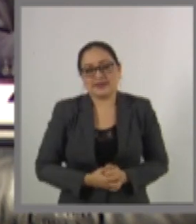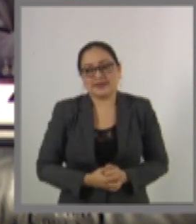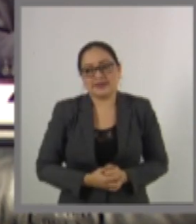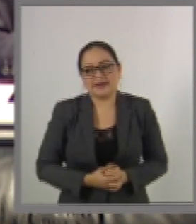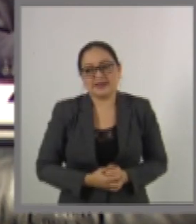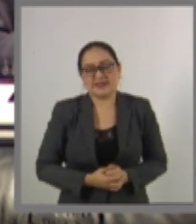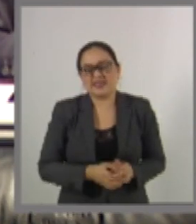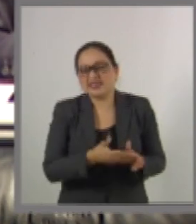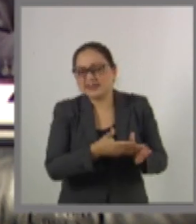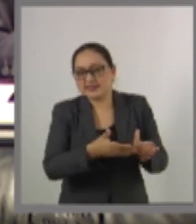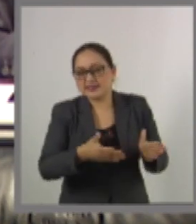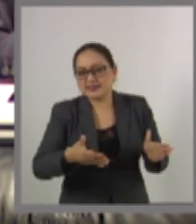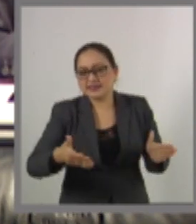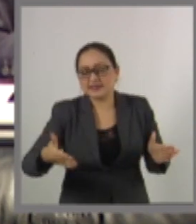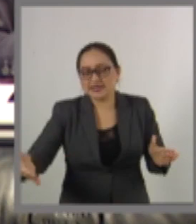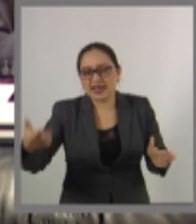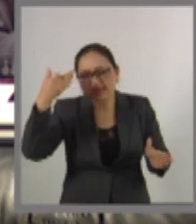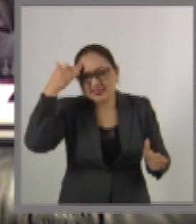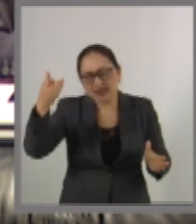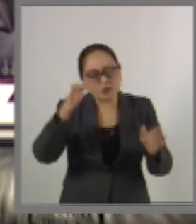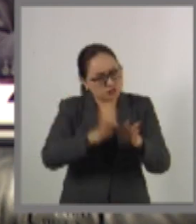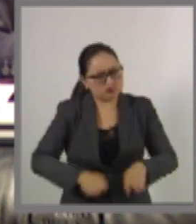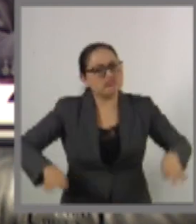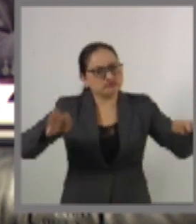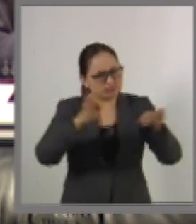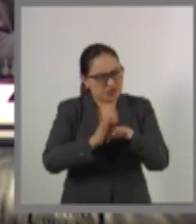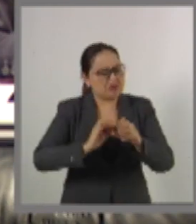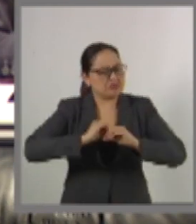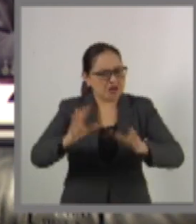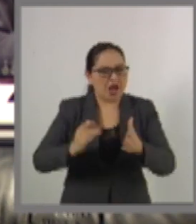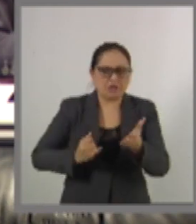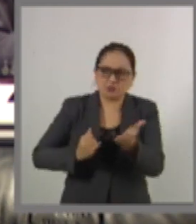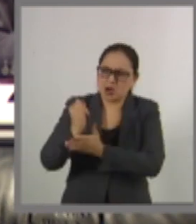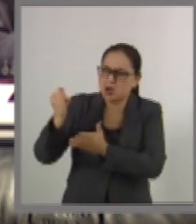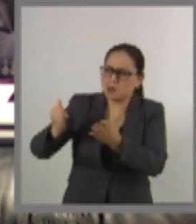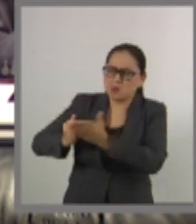vivió momentos importantes